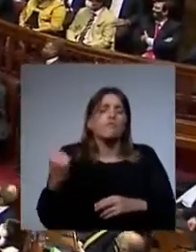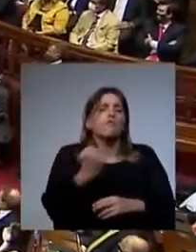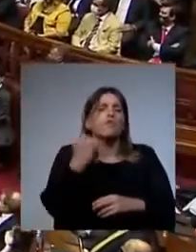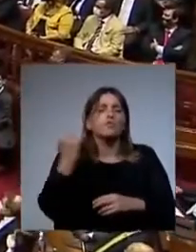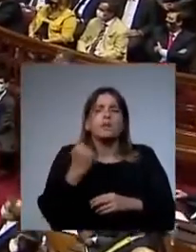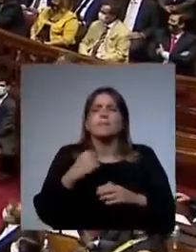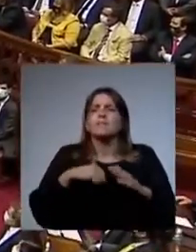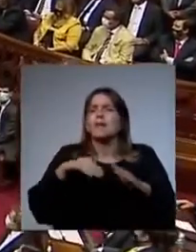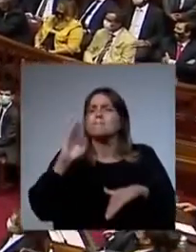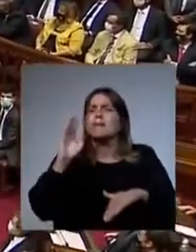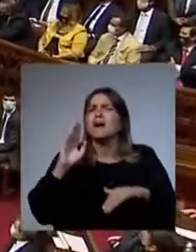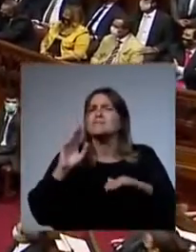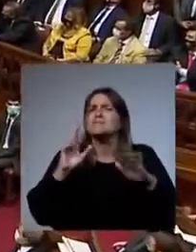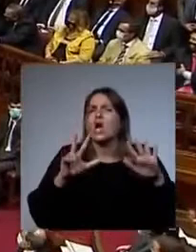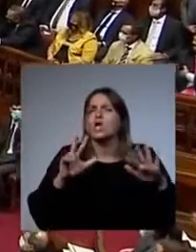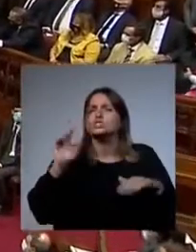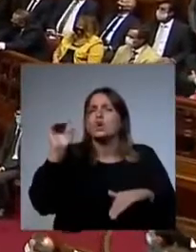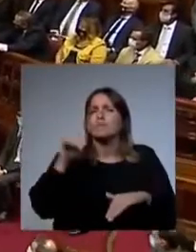lleva más de